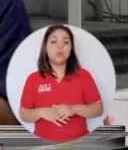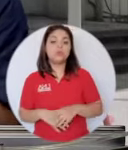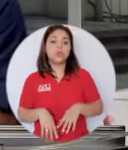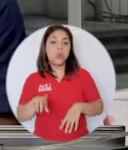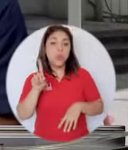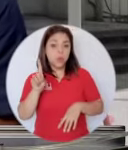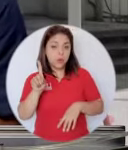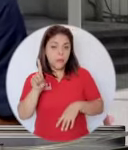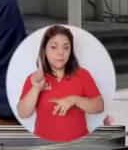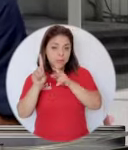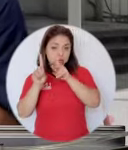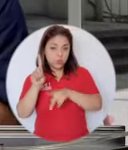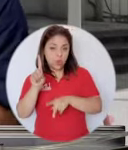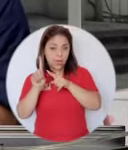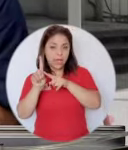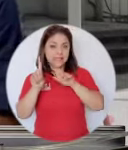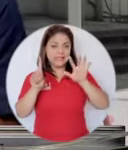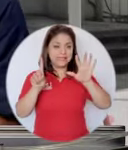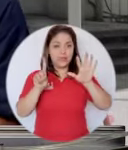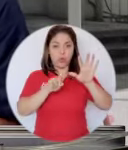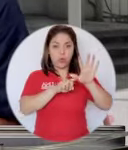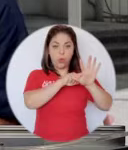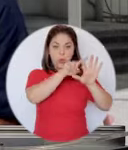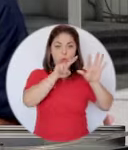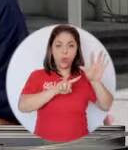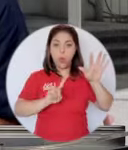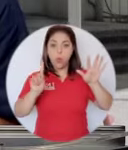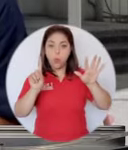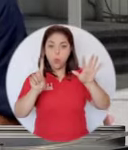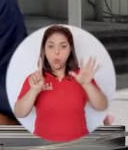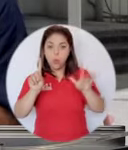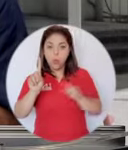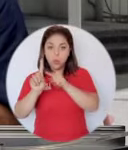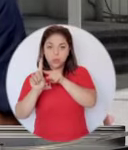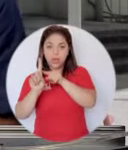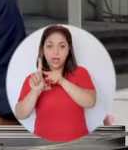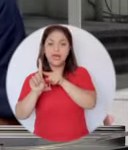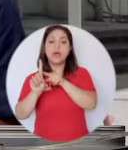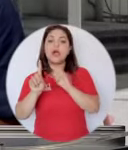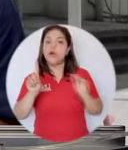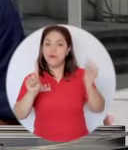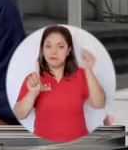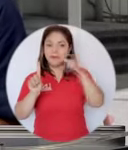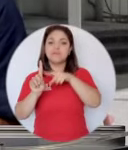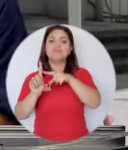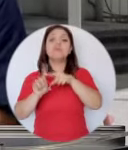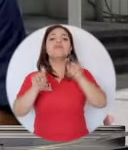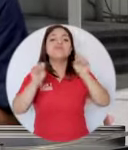cada 5 personas jóvenes podrían llegar a tener